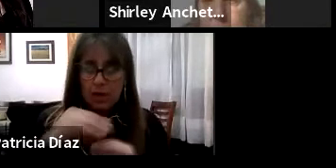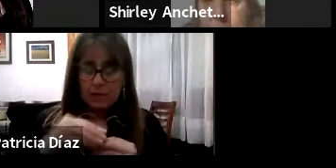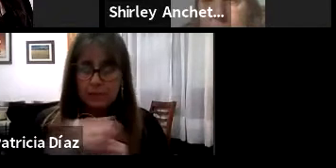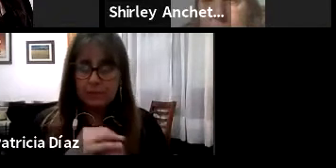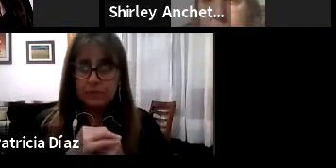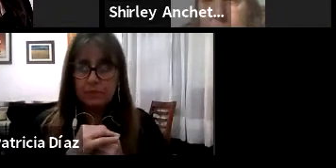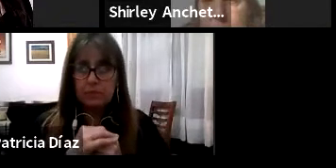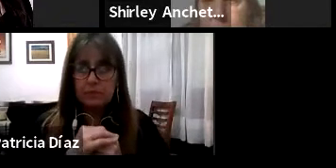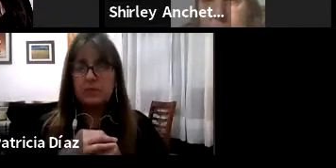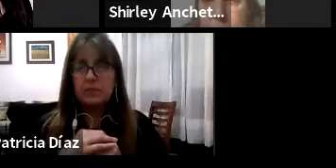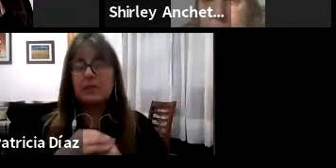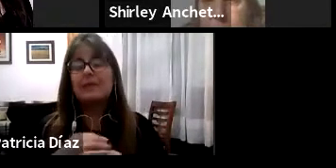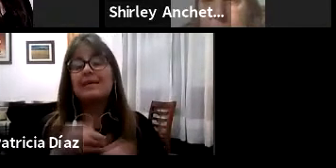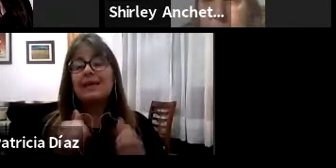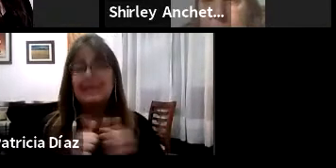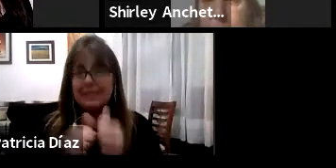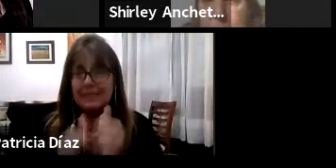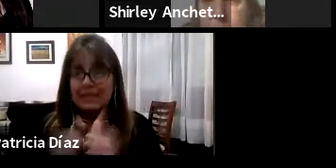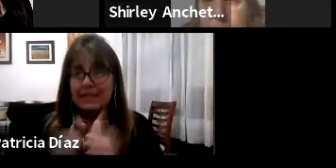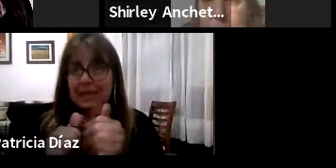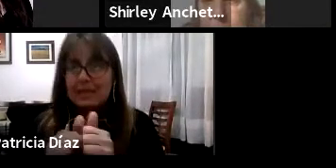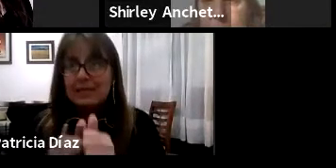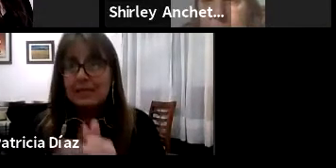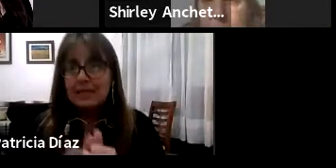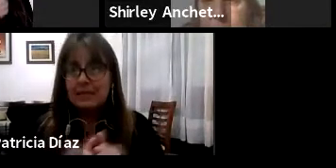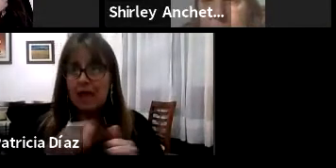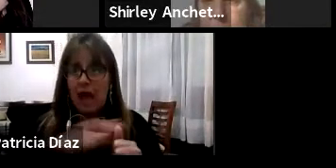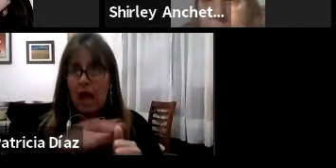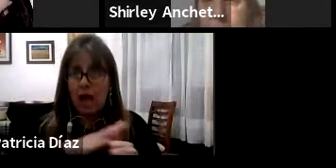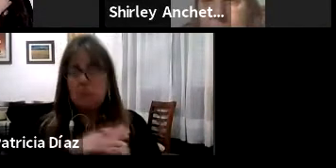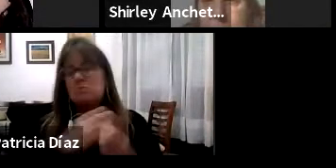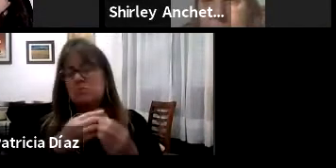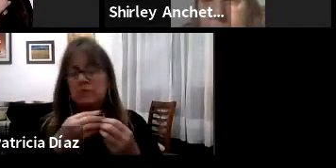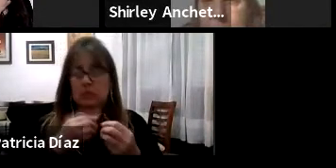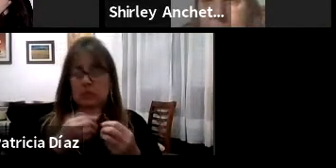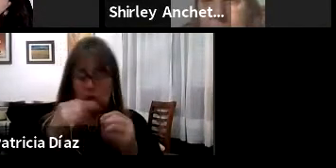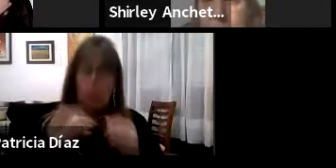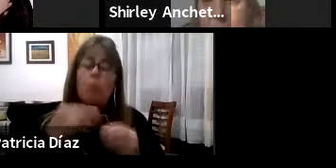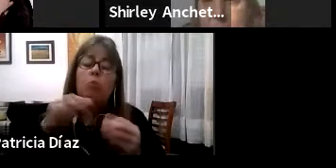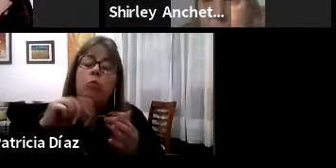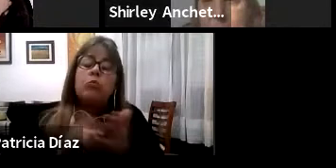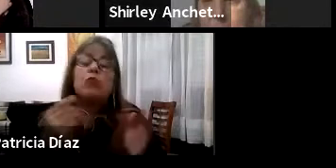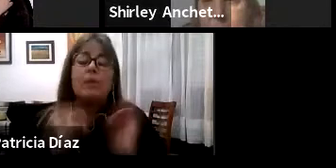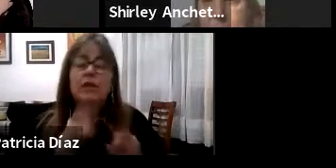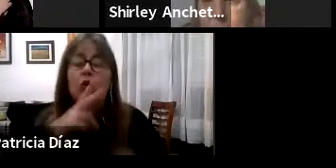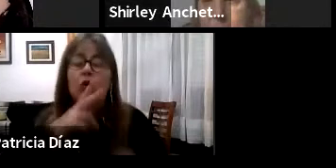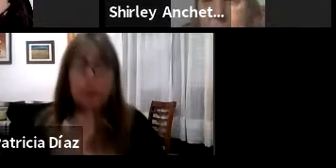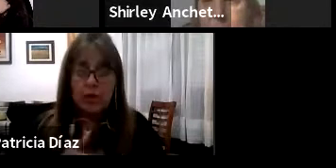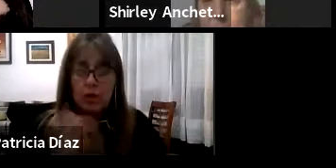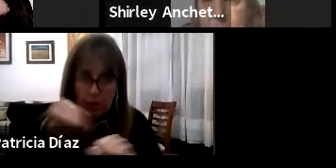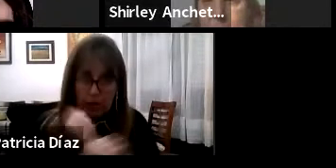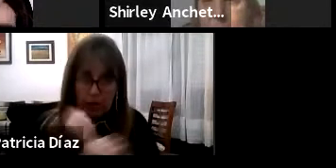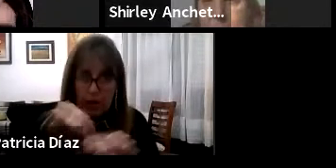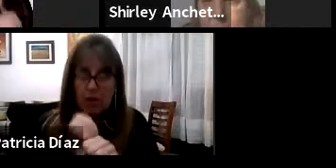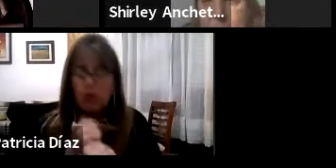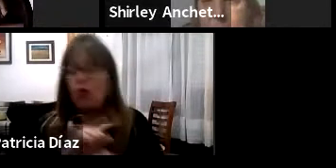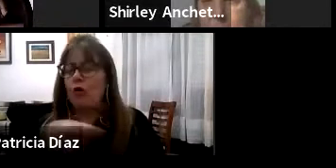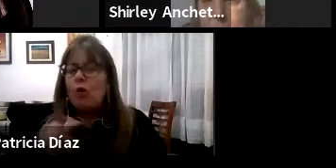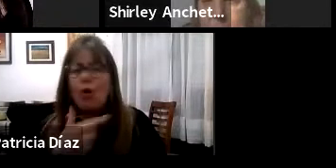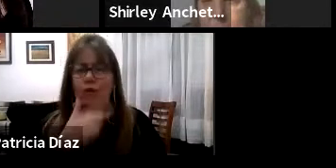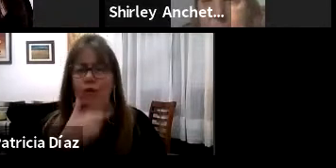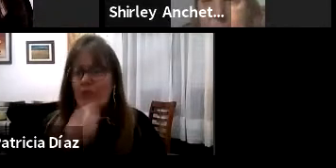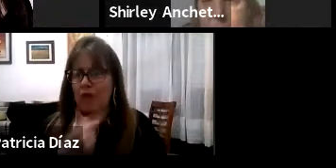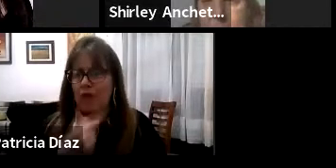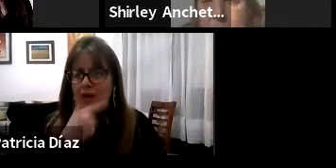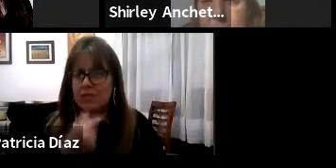Desde las asistentes y los asistentes que han trabajado con mi hijo puntualmente. O sea que digo, es absolutamente nada fácil, por eso también cuando hablamos